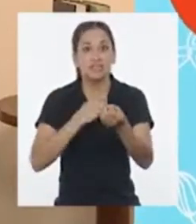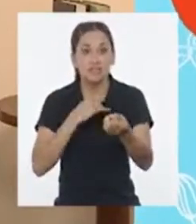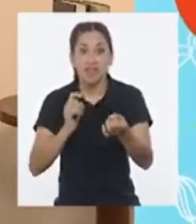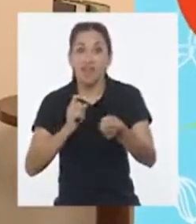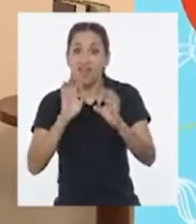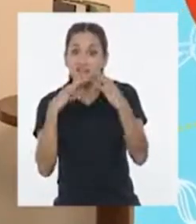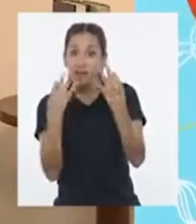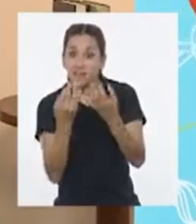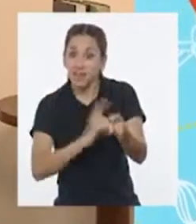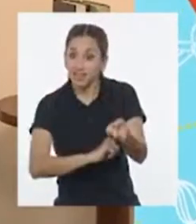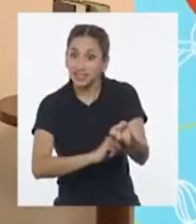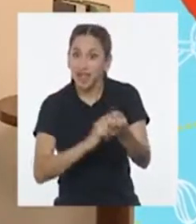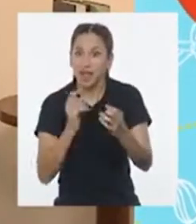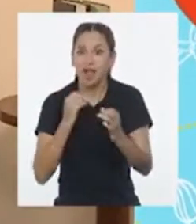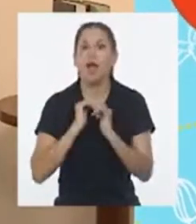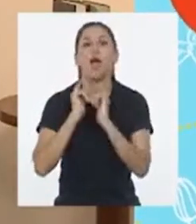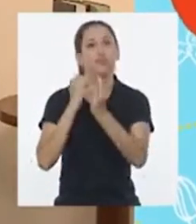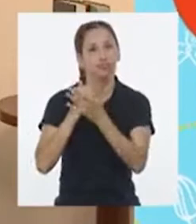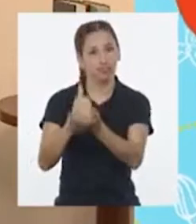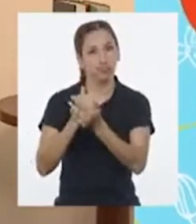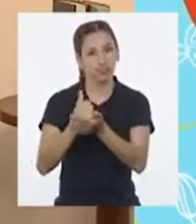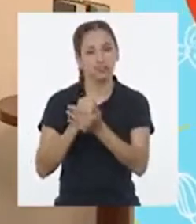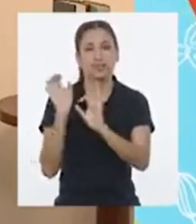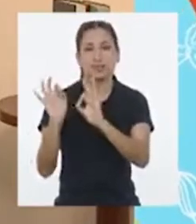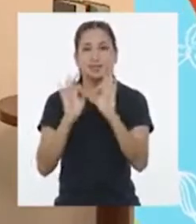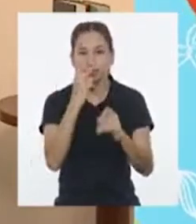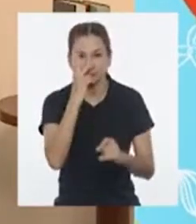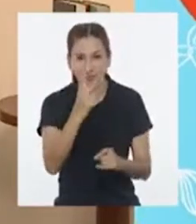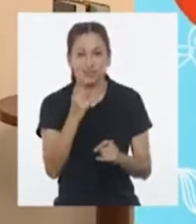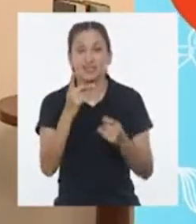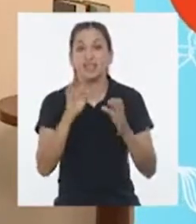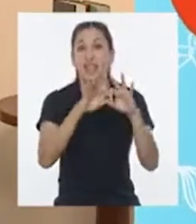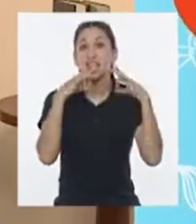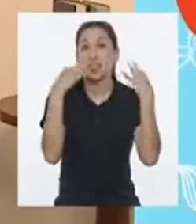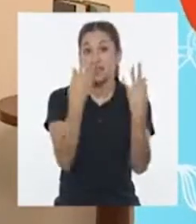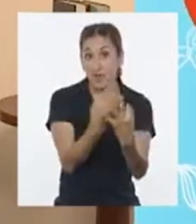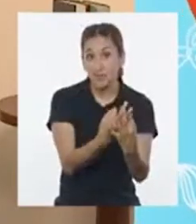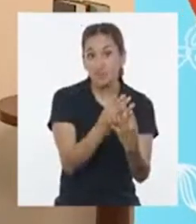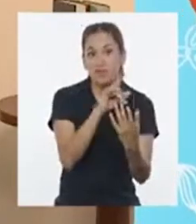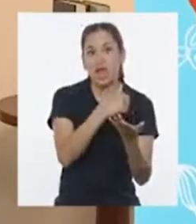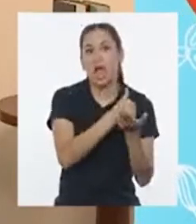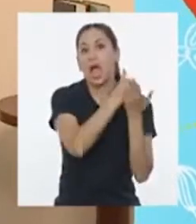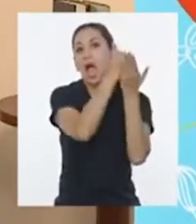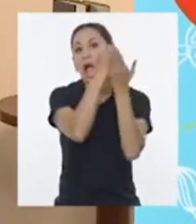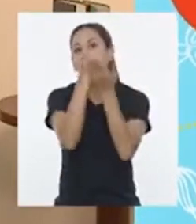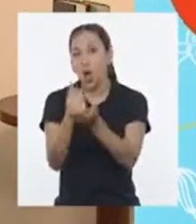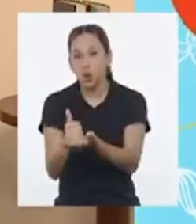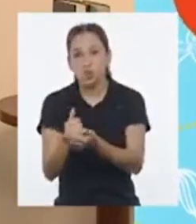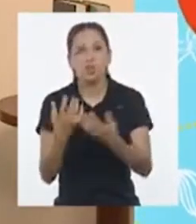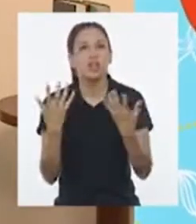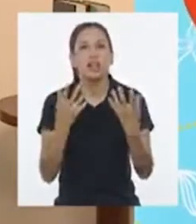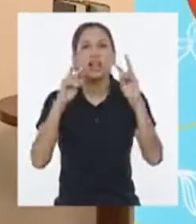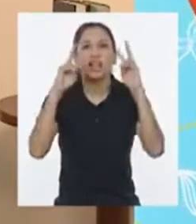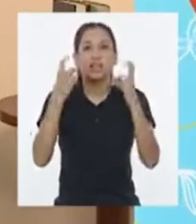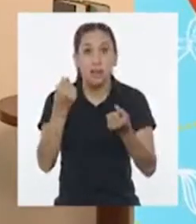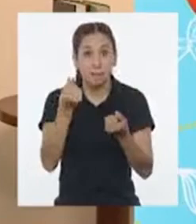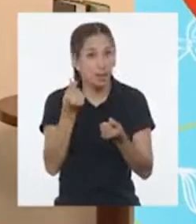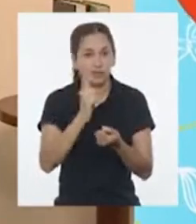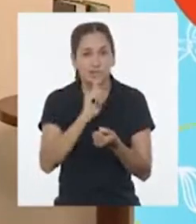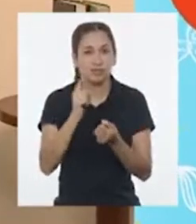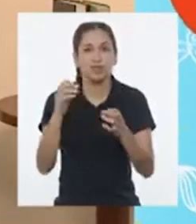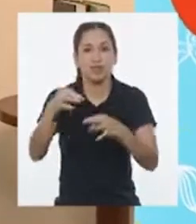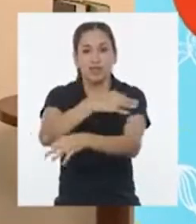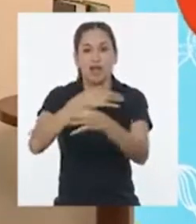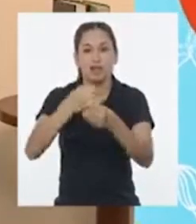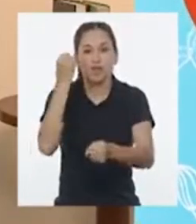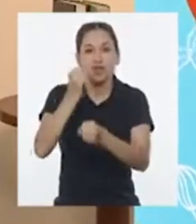la organización Inca. Como se observa, las familias prestaban ayuda con fuerza de